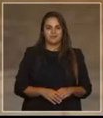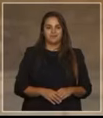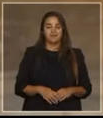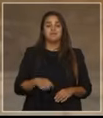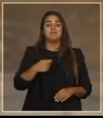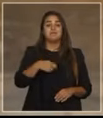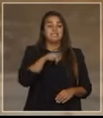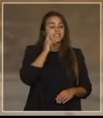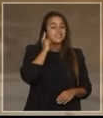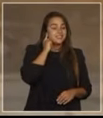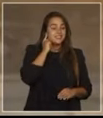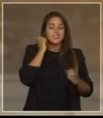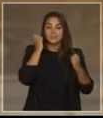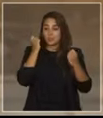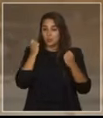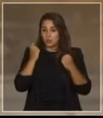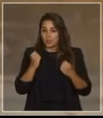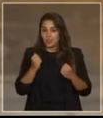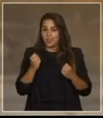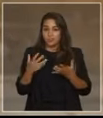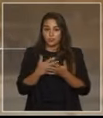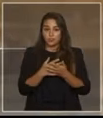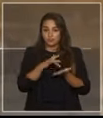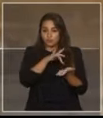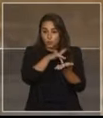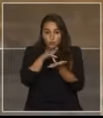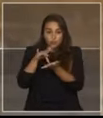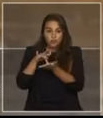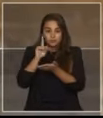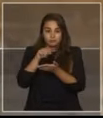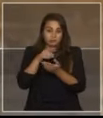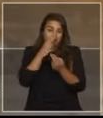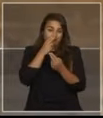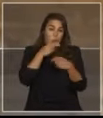presidenta, autoridades presentes y público.